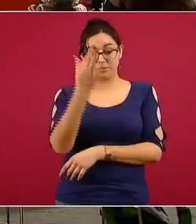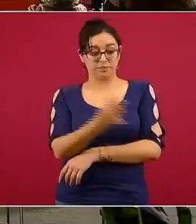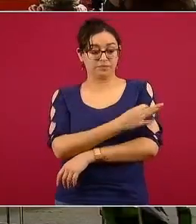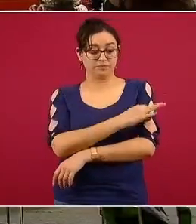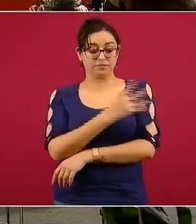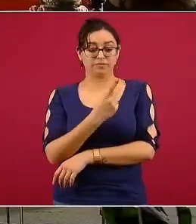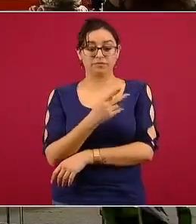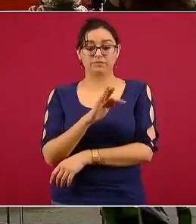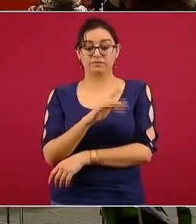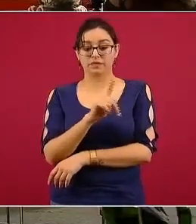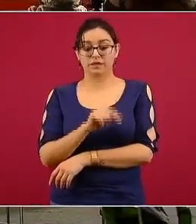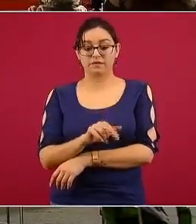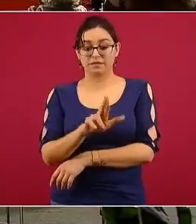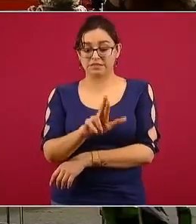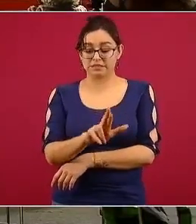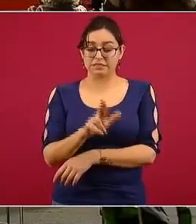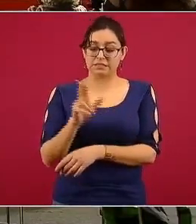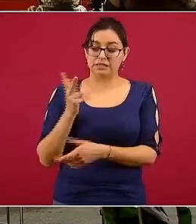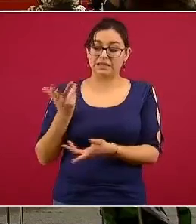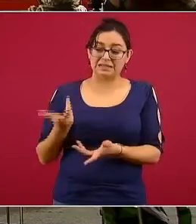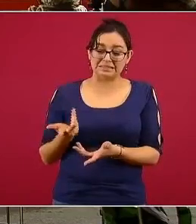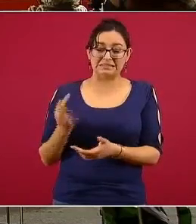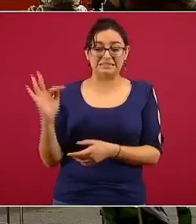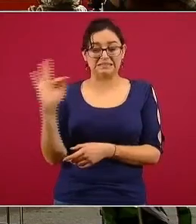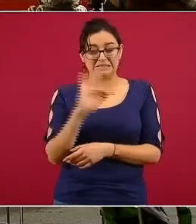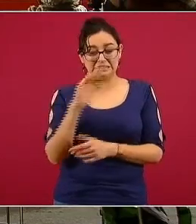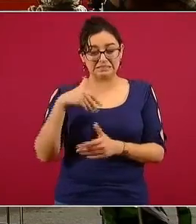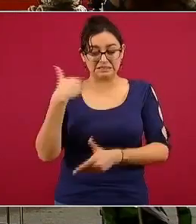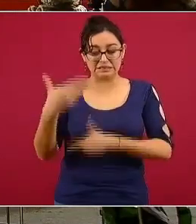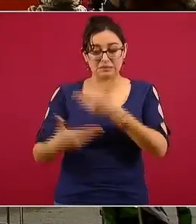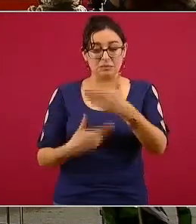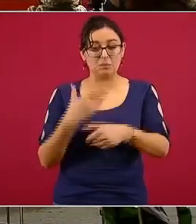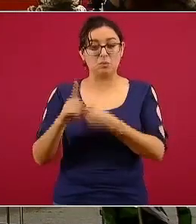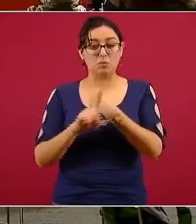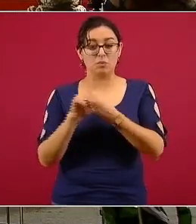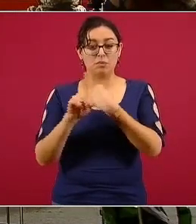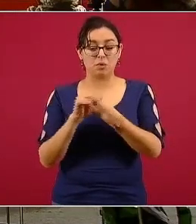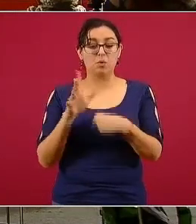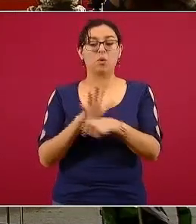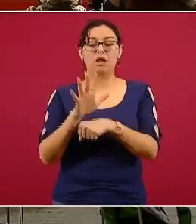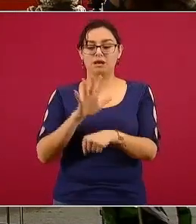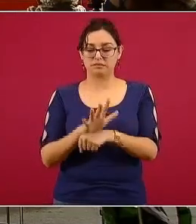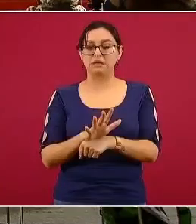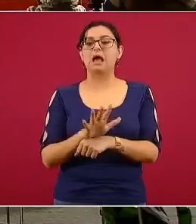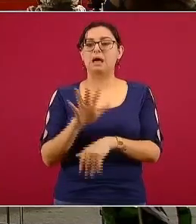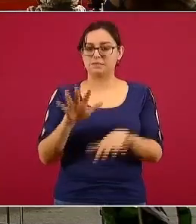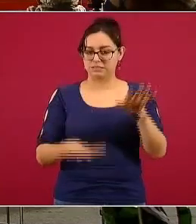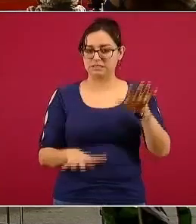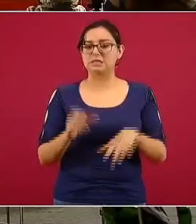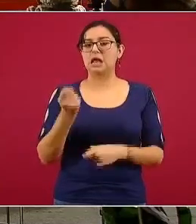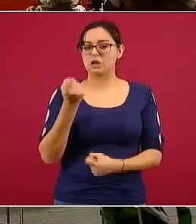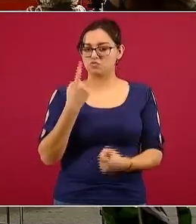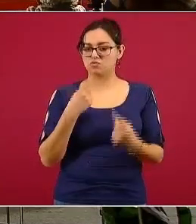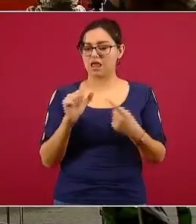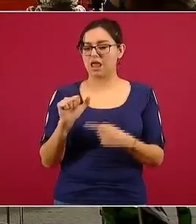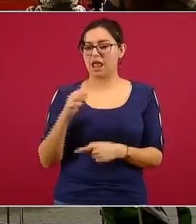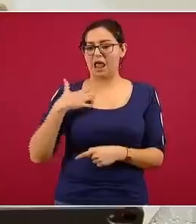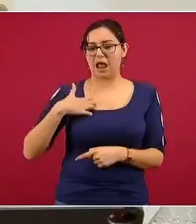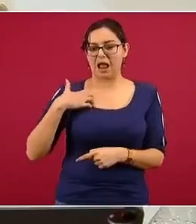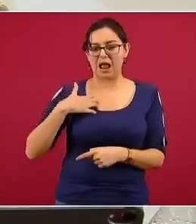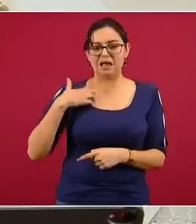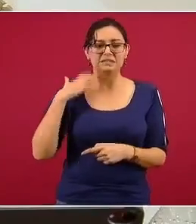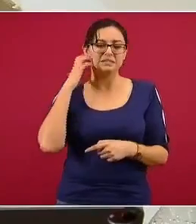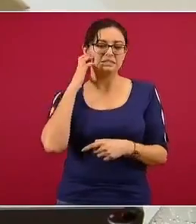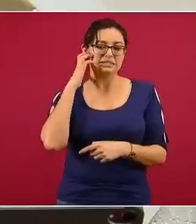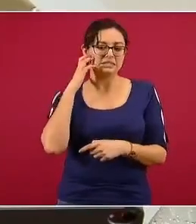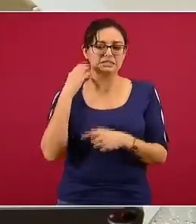único efecto grave que se está siguiendo de manera específica es las reacciones alérgicas que pueden ser graves. Sí tenemos